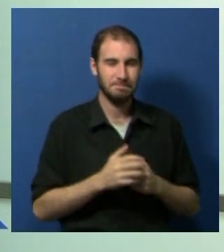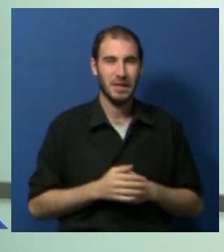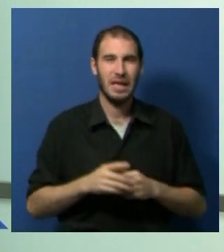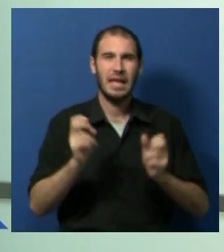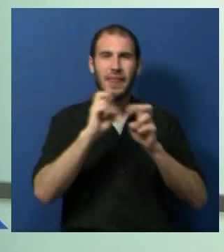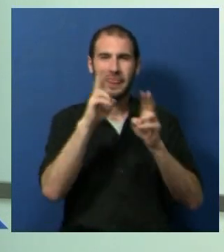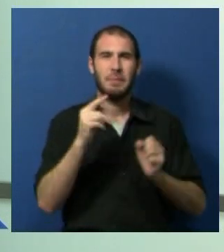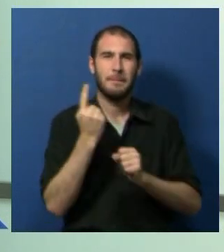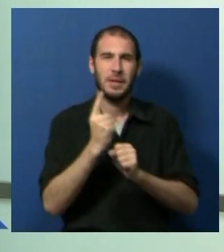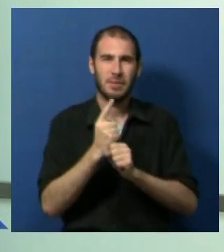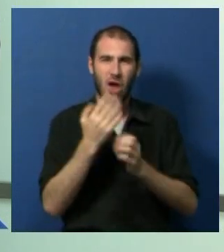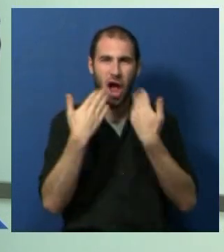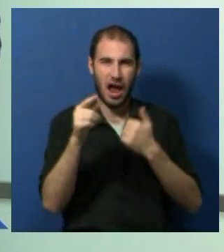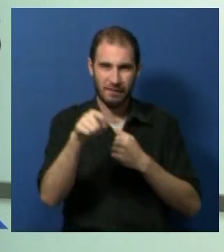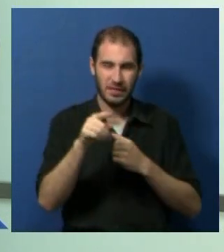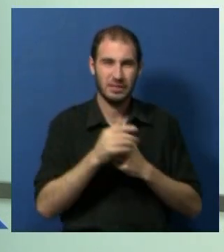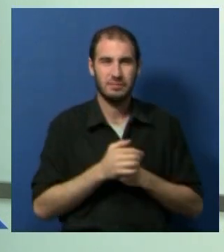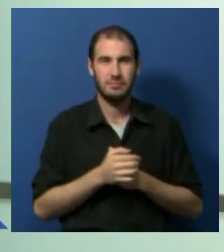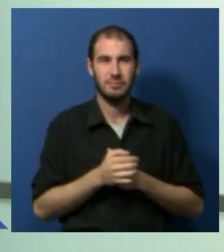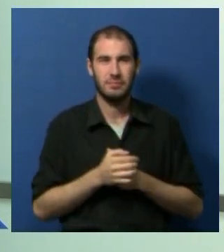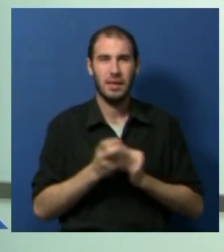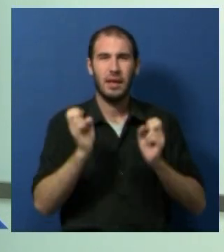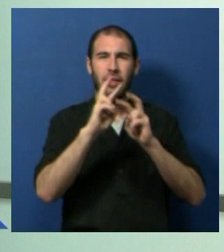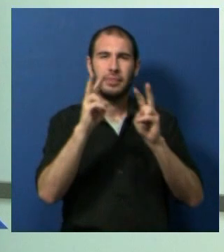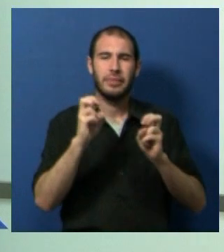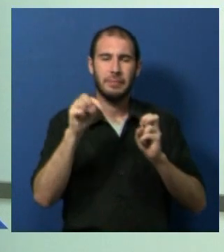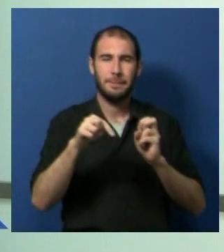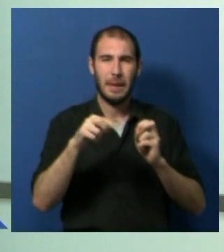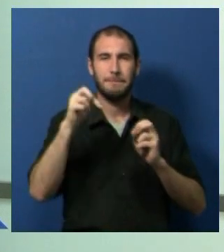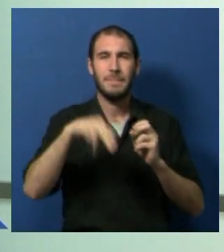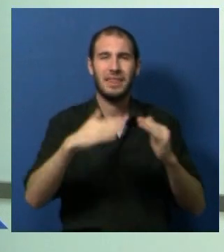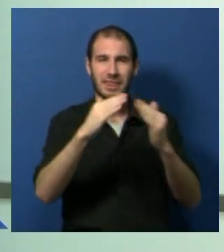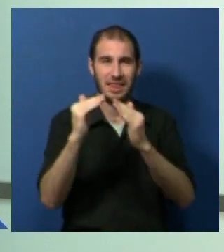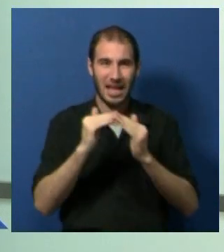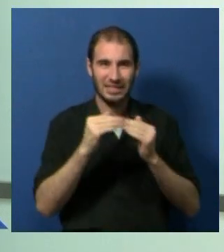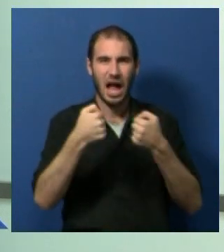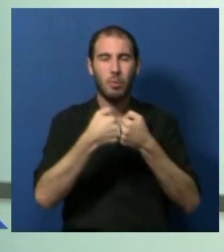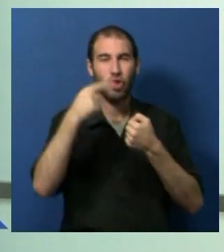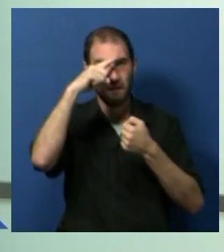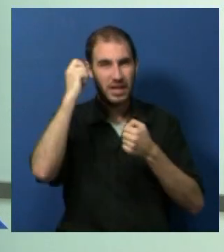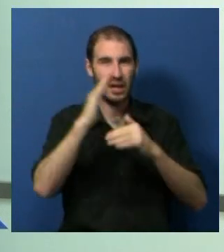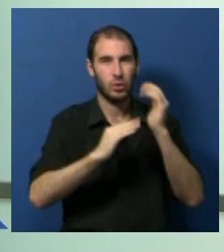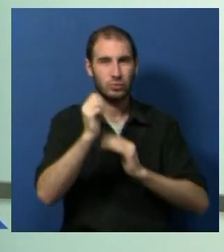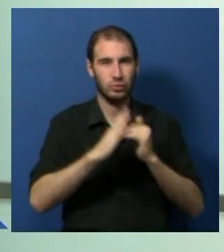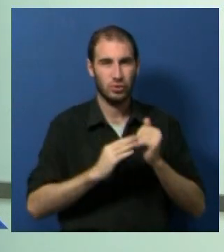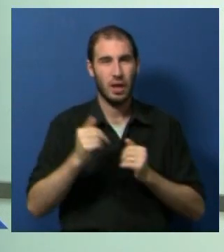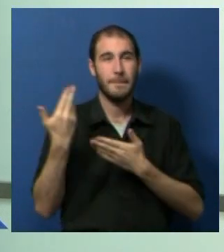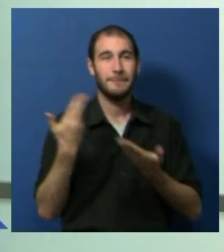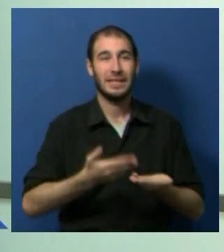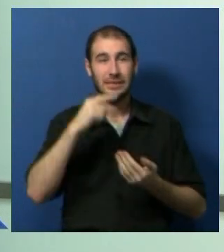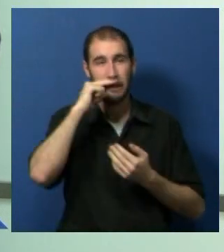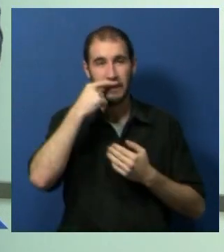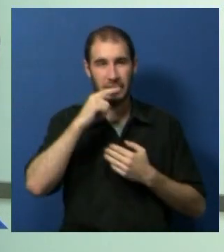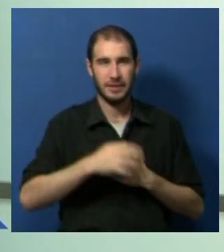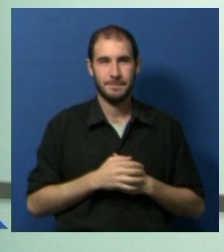primeros temas que quería charlar con usted, senador Cobos, era sobre este plan de viviendas, Acuerdo Federal para la Construcción, que hoy presentó Mauricio